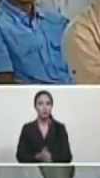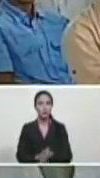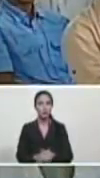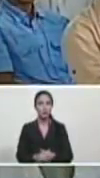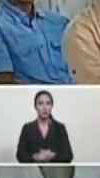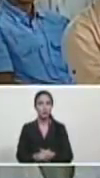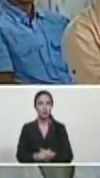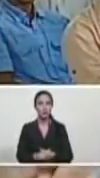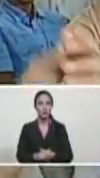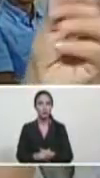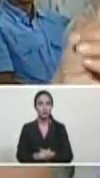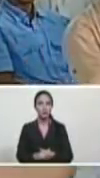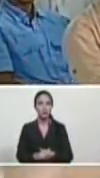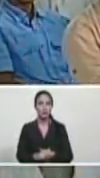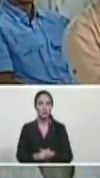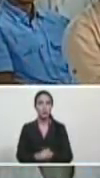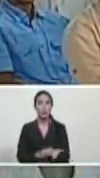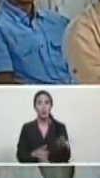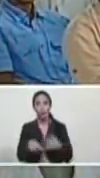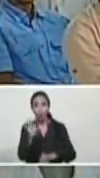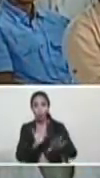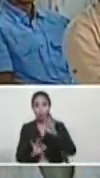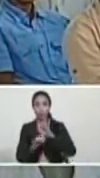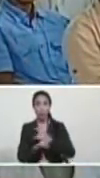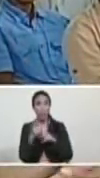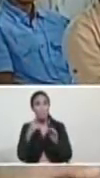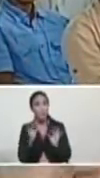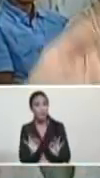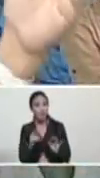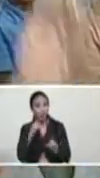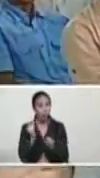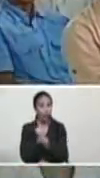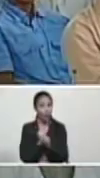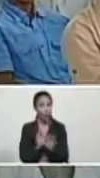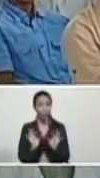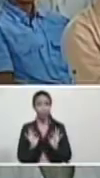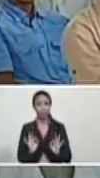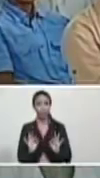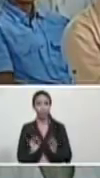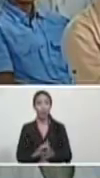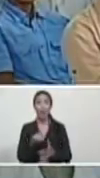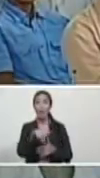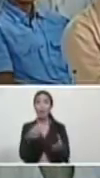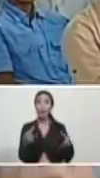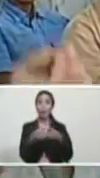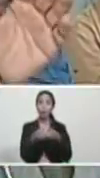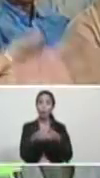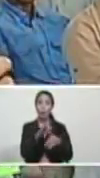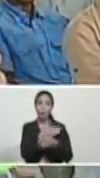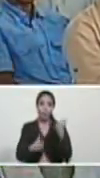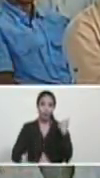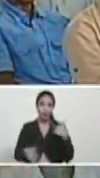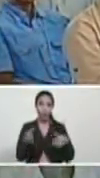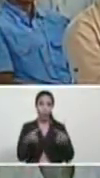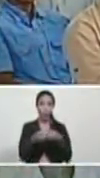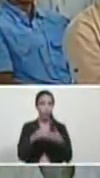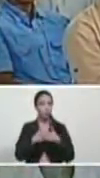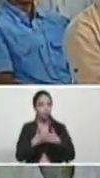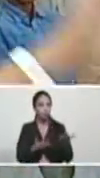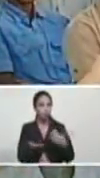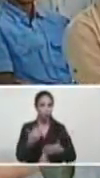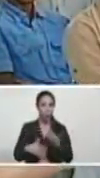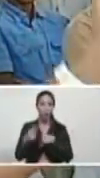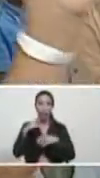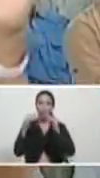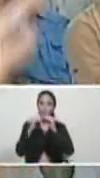la farmacovigilancia, la biotecnología, son trabajos muy específicos. Entonces, desde el Consejo Presidencial también, la disposición a articular